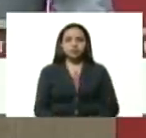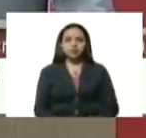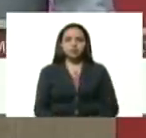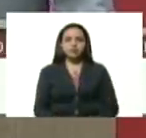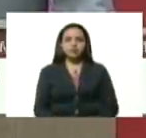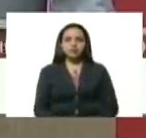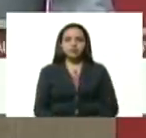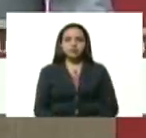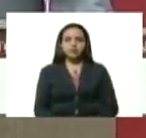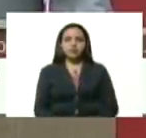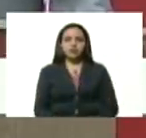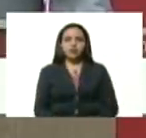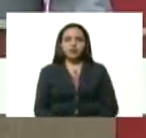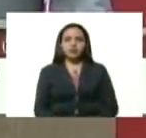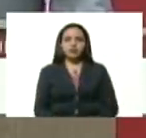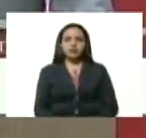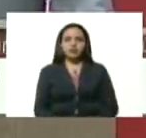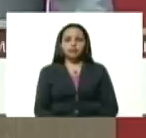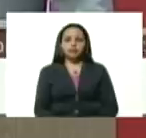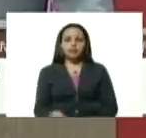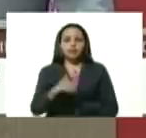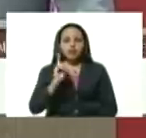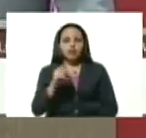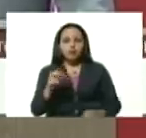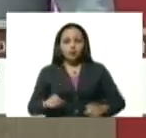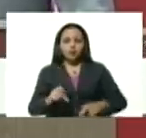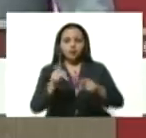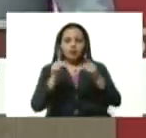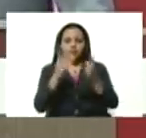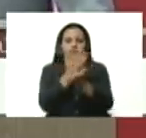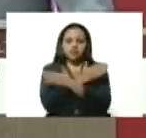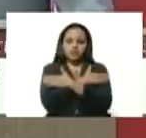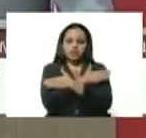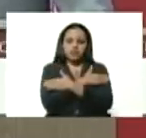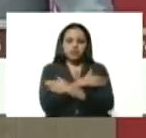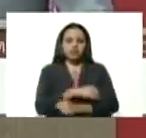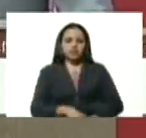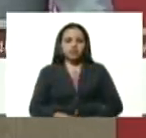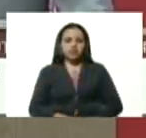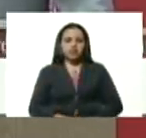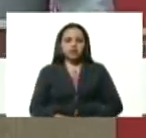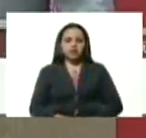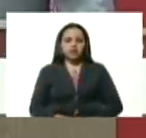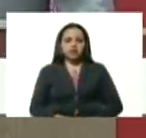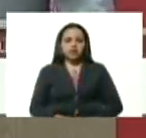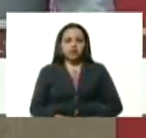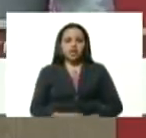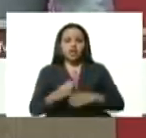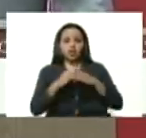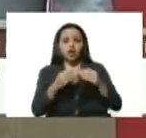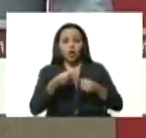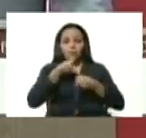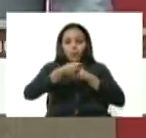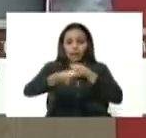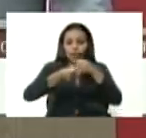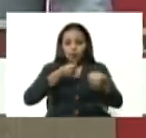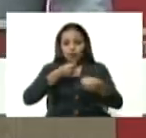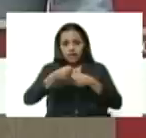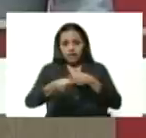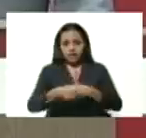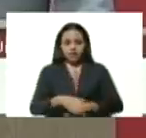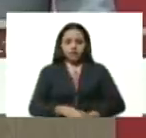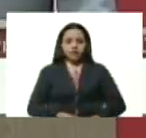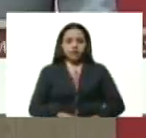quiero dejar pasar la oportunidad para felicitar a todas las periodistas y a todos los